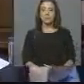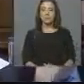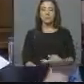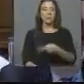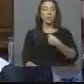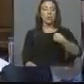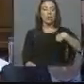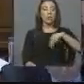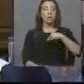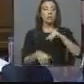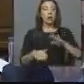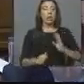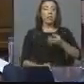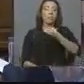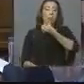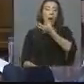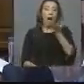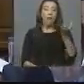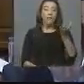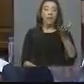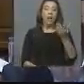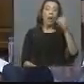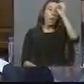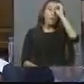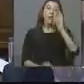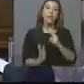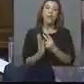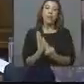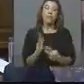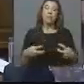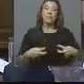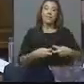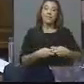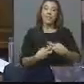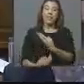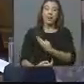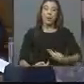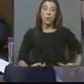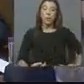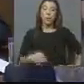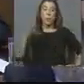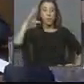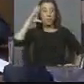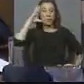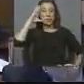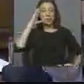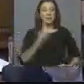Estamos convocados a pronunciarnos sobre la reforma sindical del gobierno de la presidenta Bachelet,